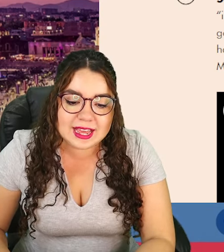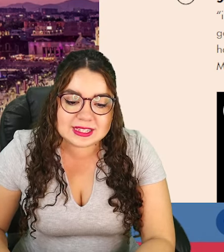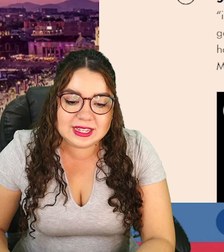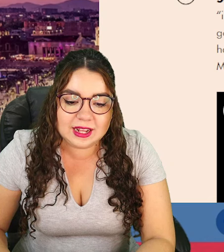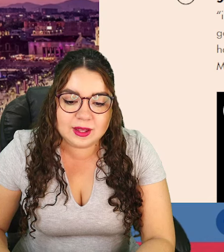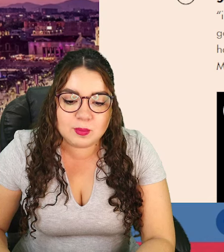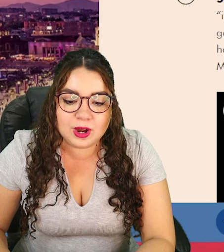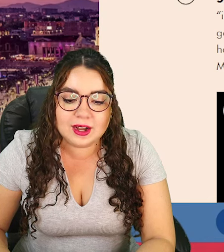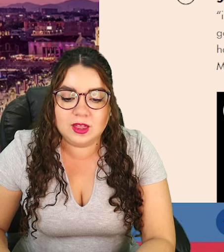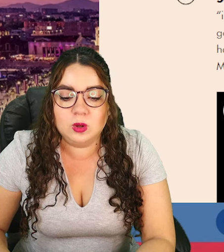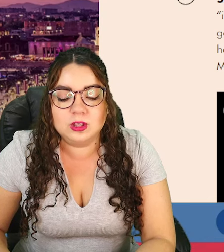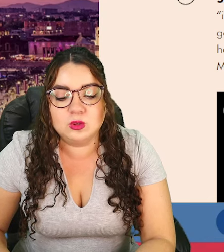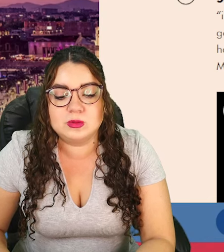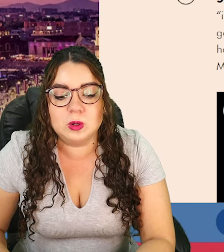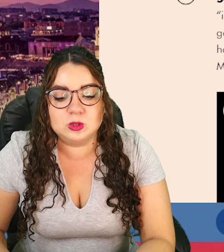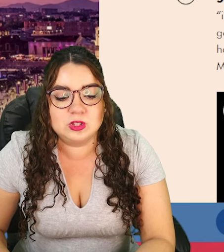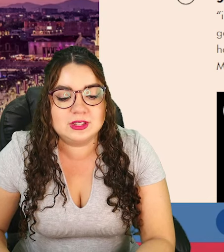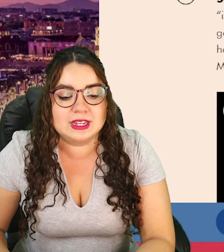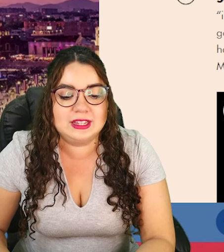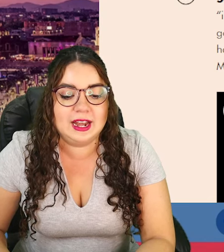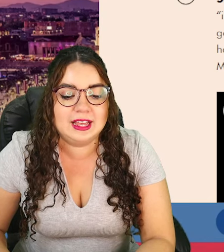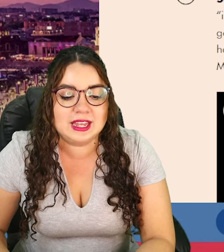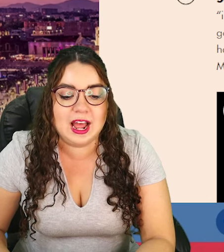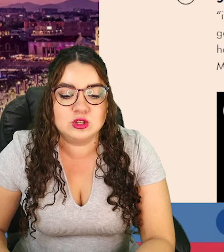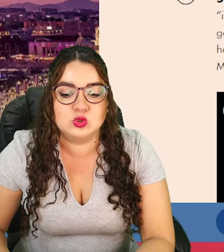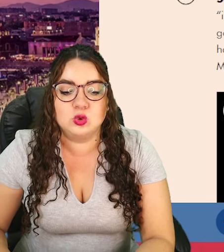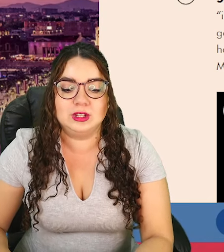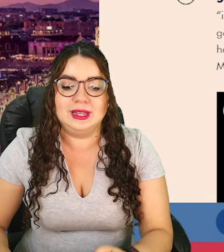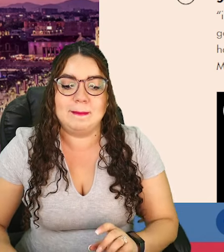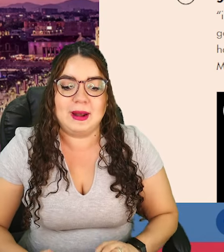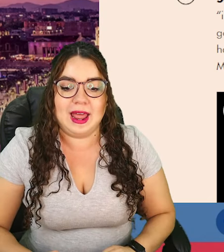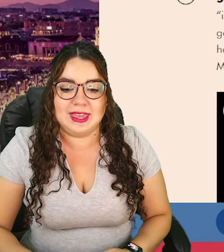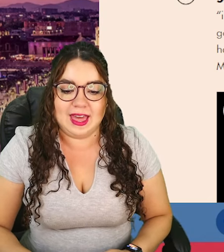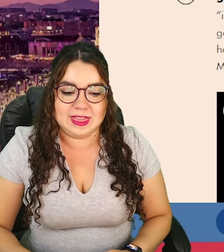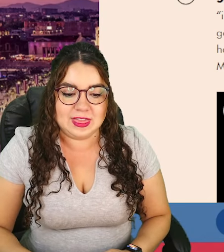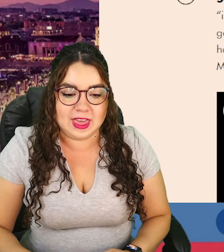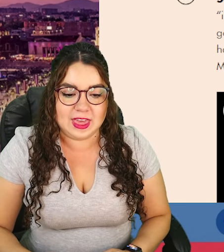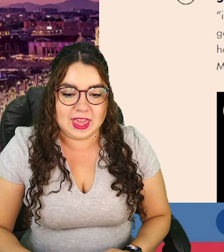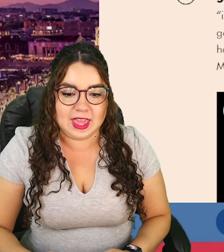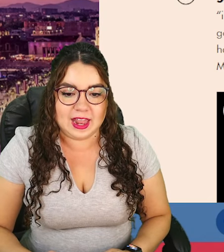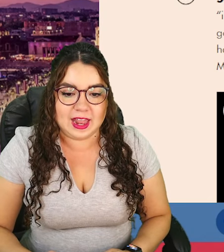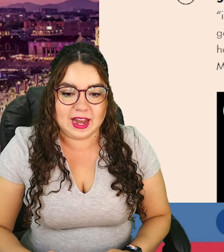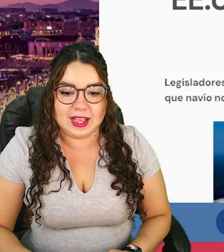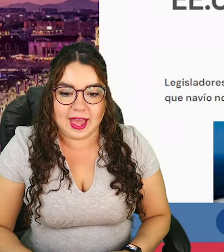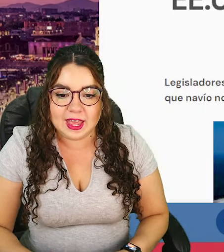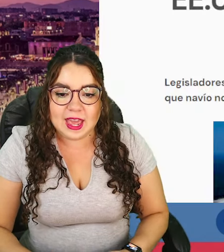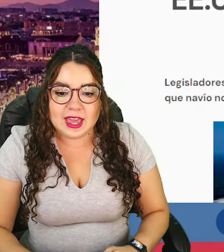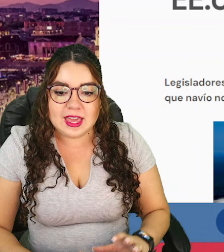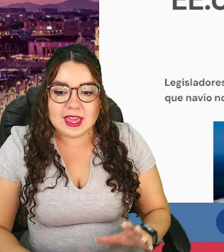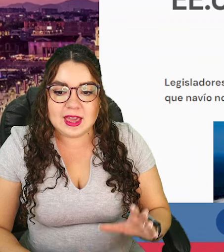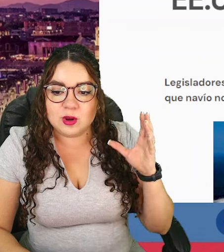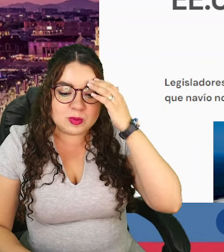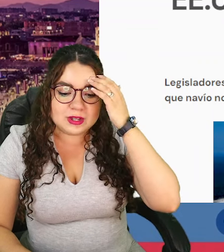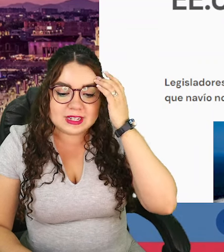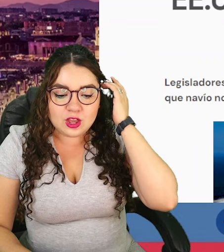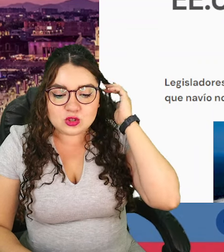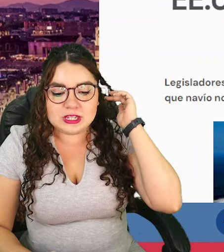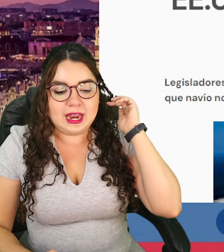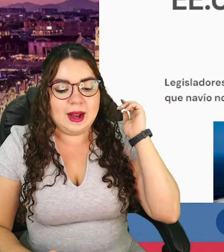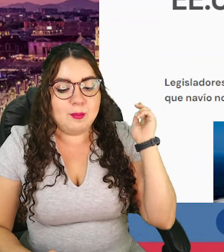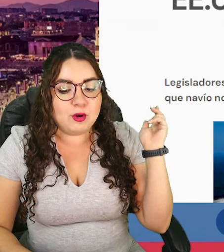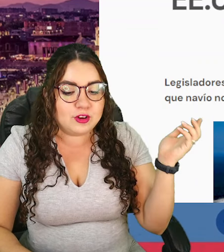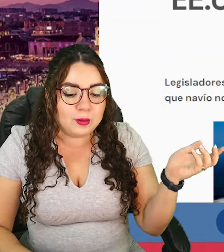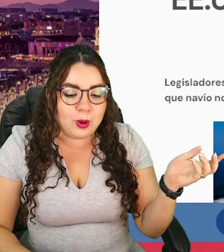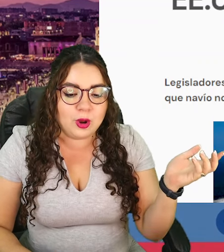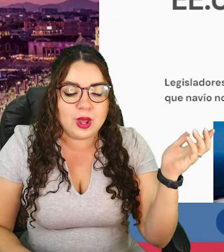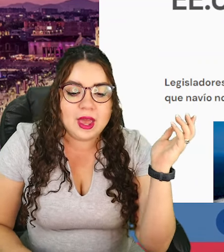se extienden por alrededor de 2.400 hectáreas al sur de Playa del Carmen. Y bueno, después de que ellos